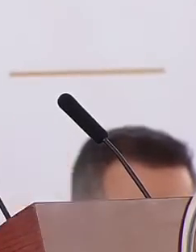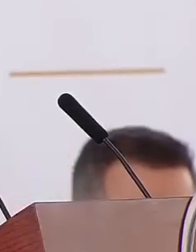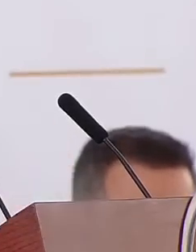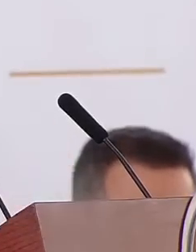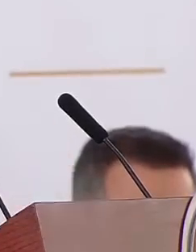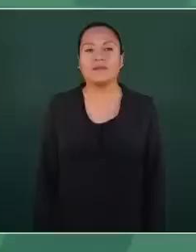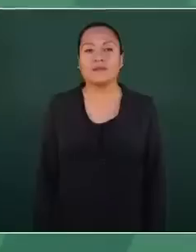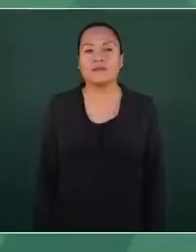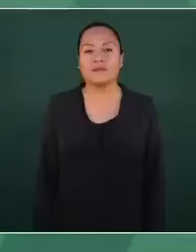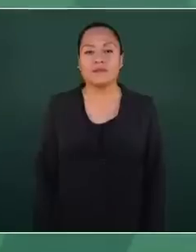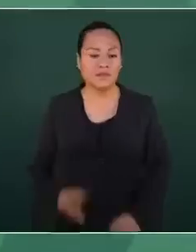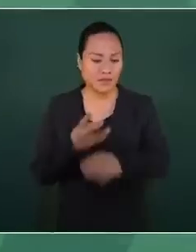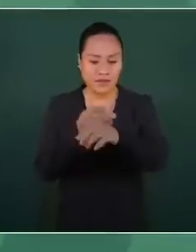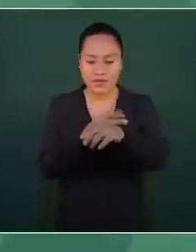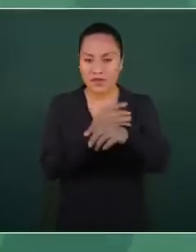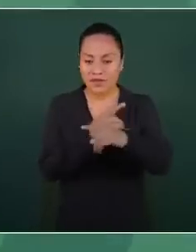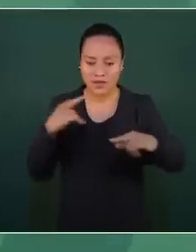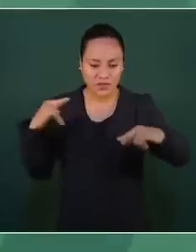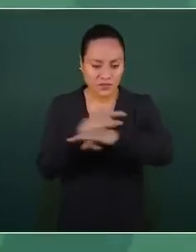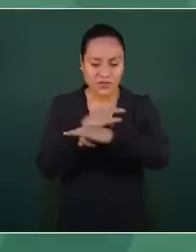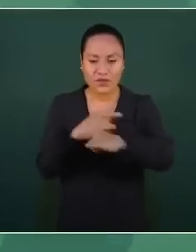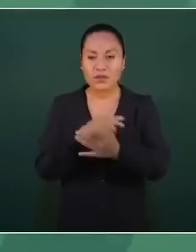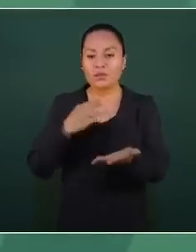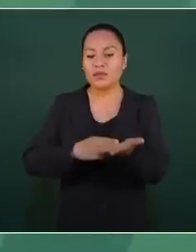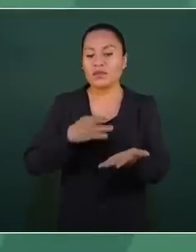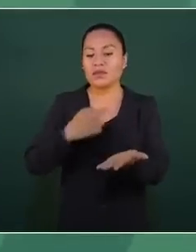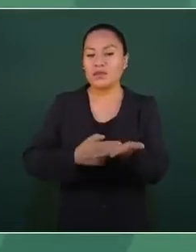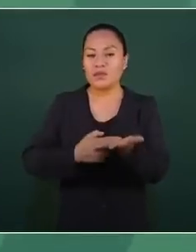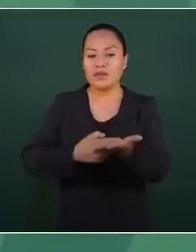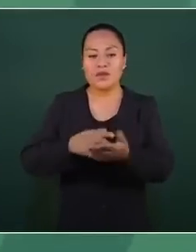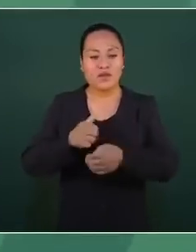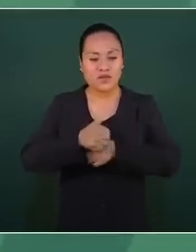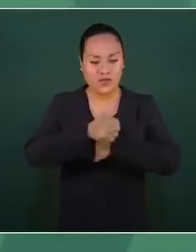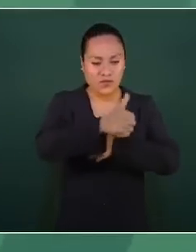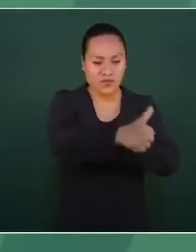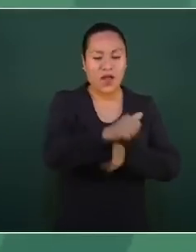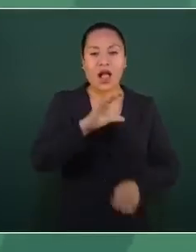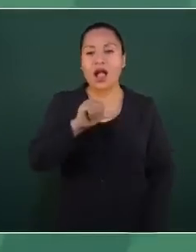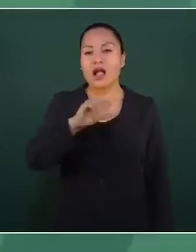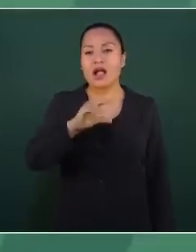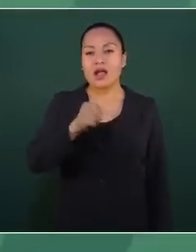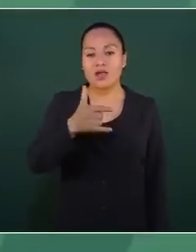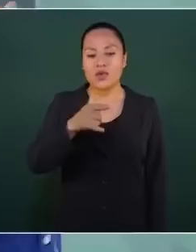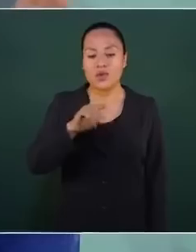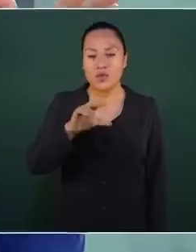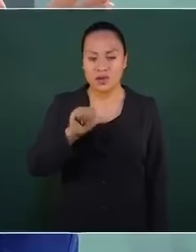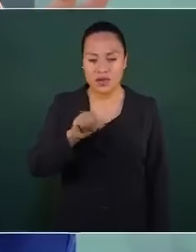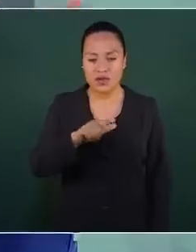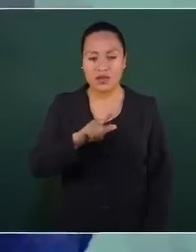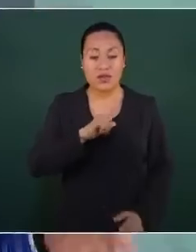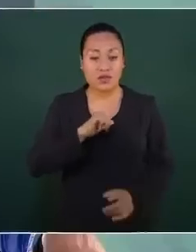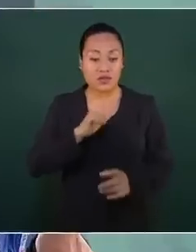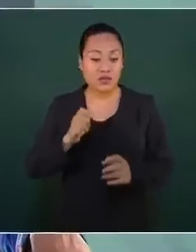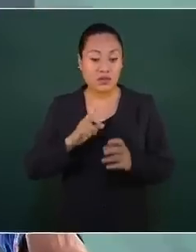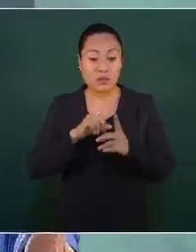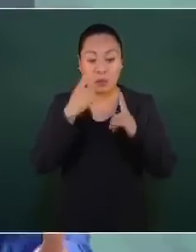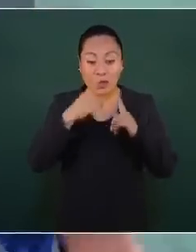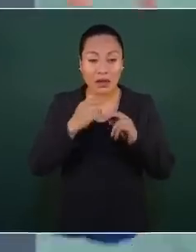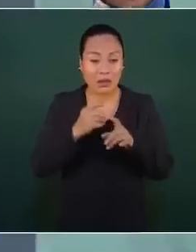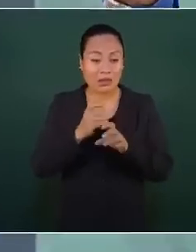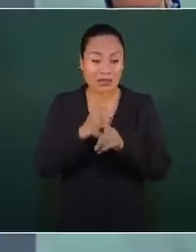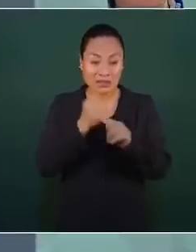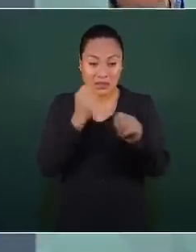porque no es nada más la vía del ferrocarril para contenedores de carga, es